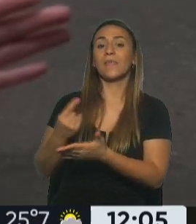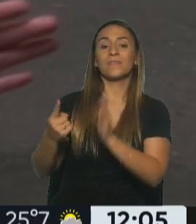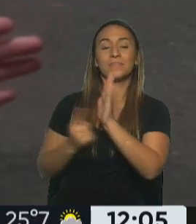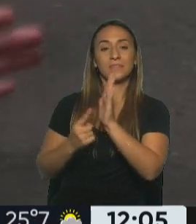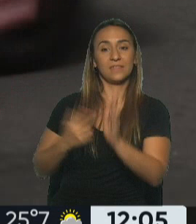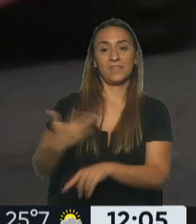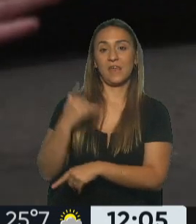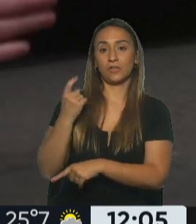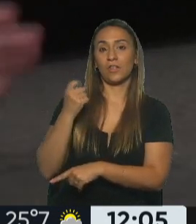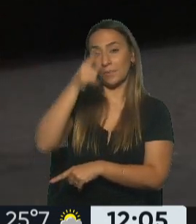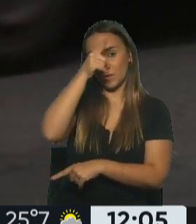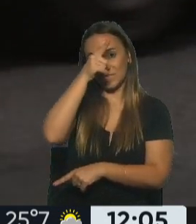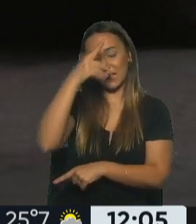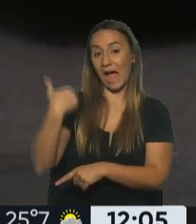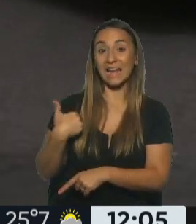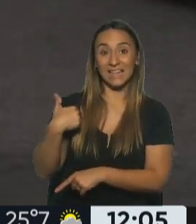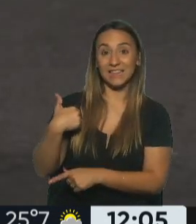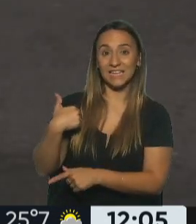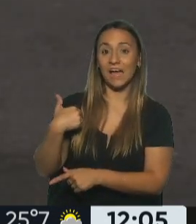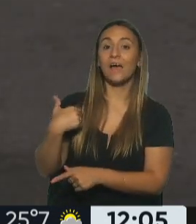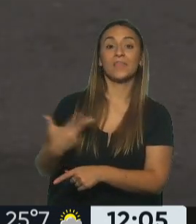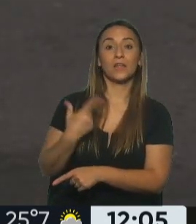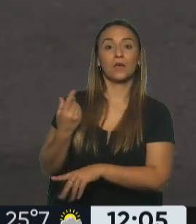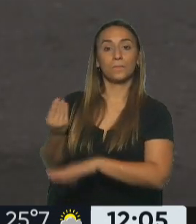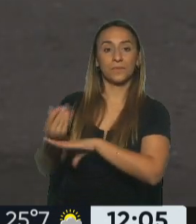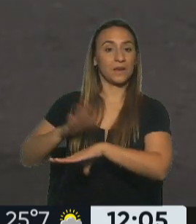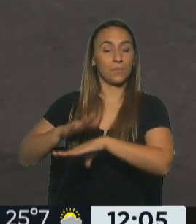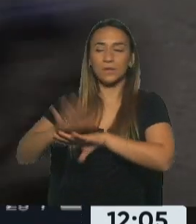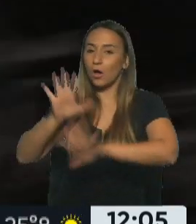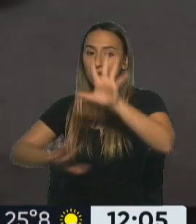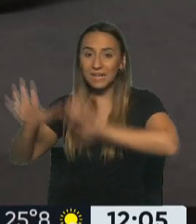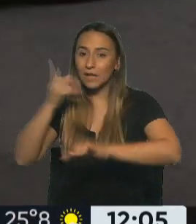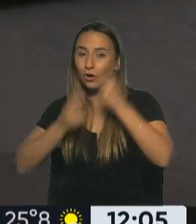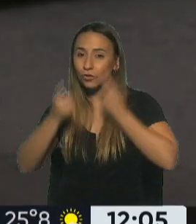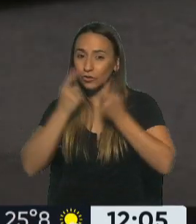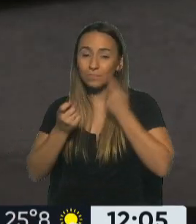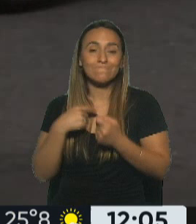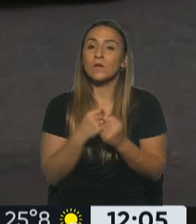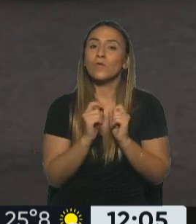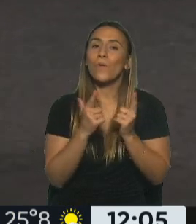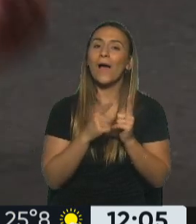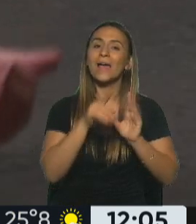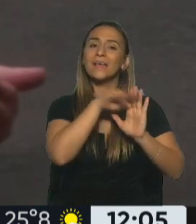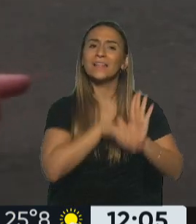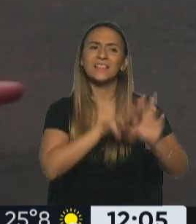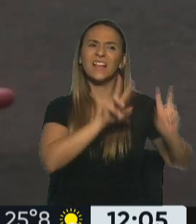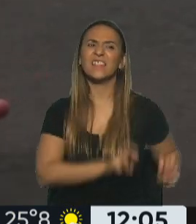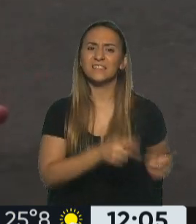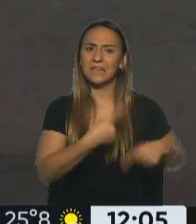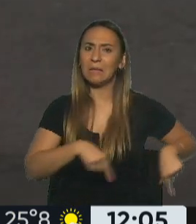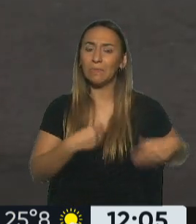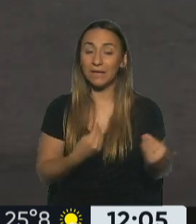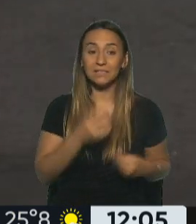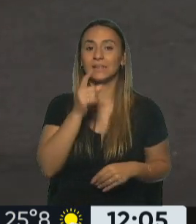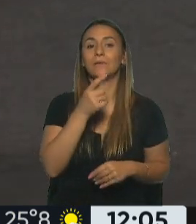Estamos esperando las repercusiones, todo lo que va a surgir de este encuentro. Por supuesto, no tenemos un temario, no sabemos si fuera de lo que tiene que ver